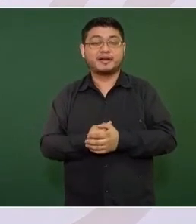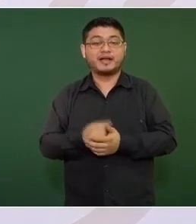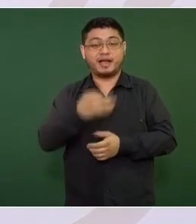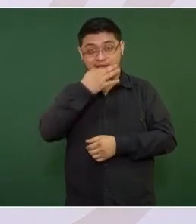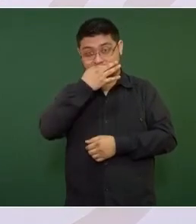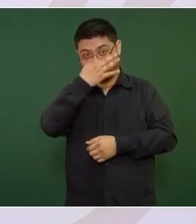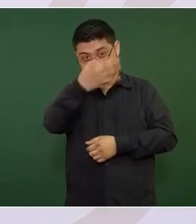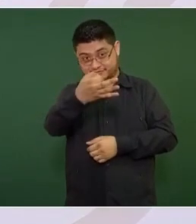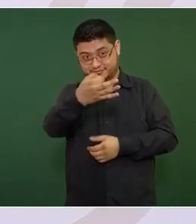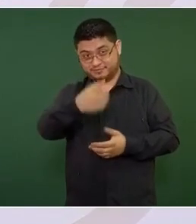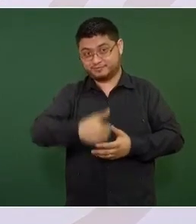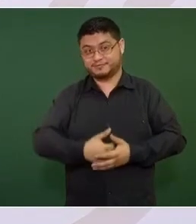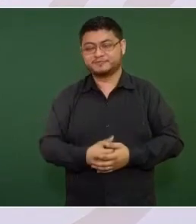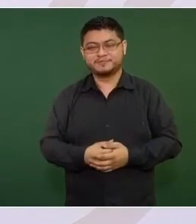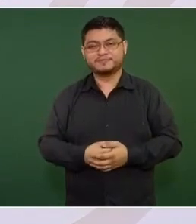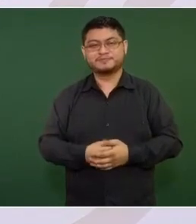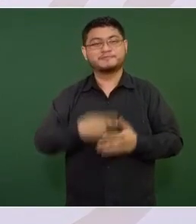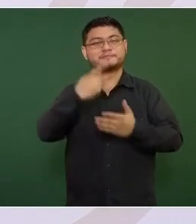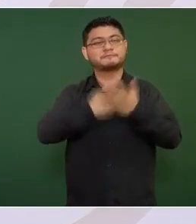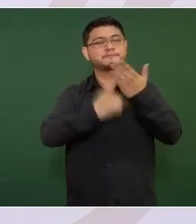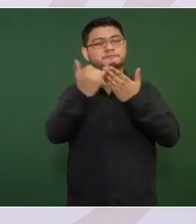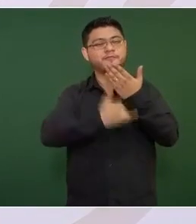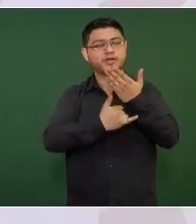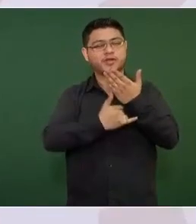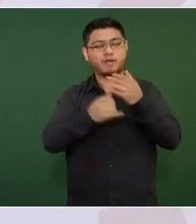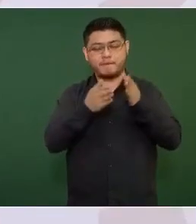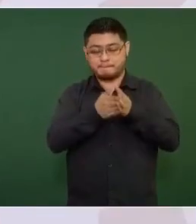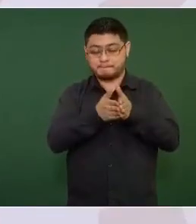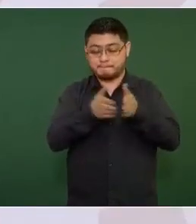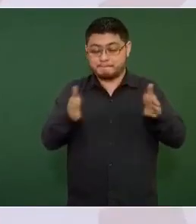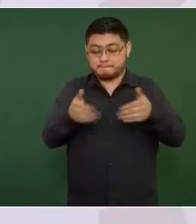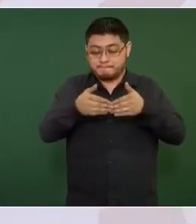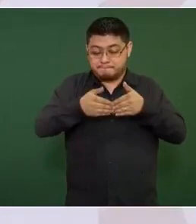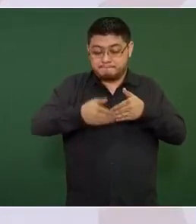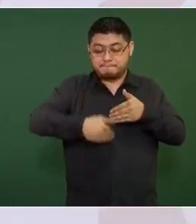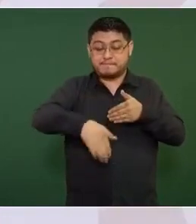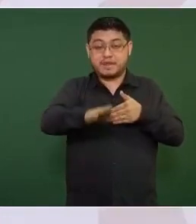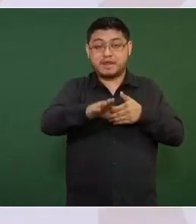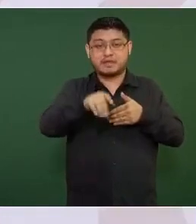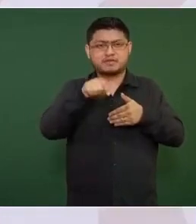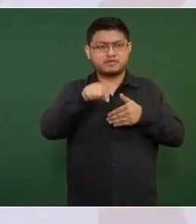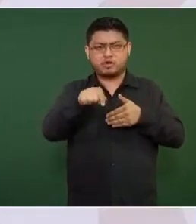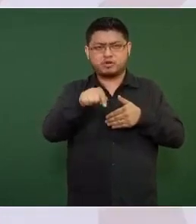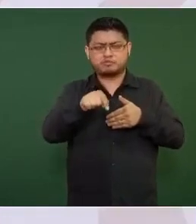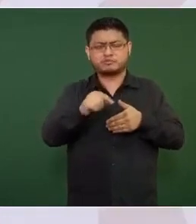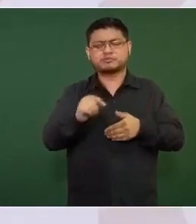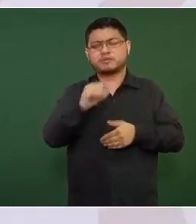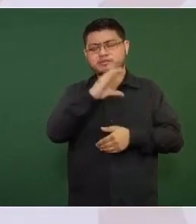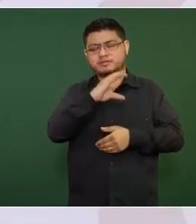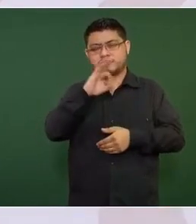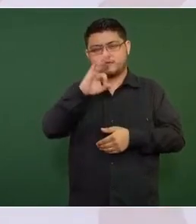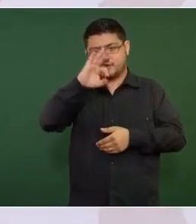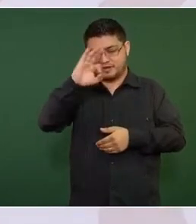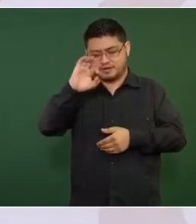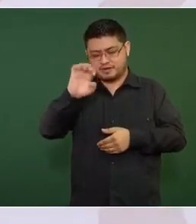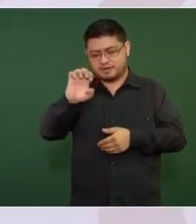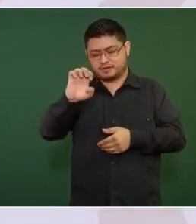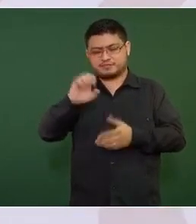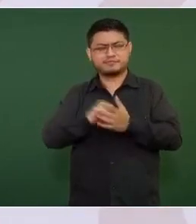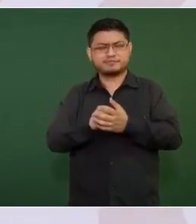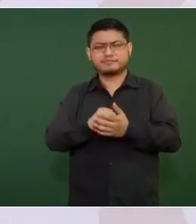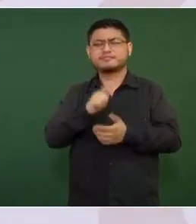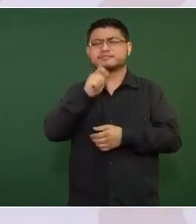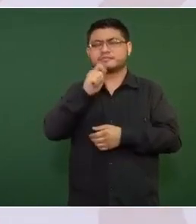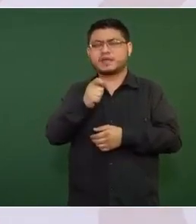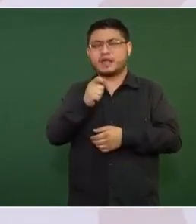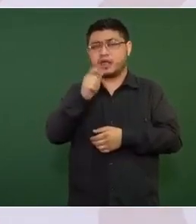informo también que el programa de ampliación de la Comisión Federal de Electricidad incluye la construcción de 12